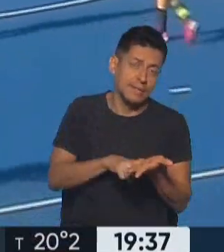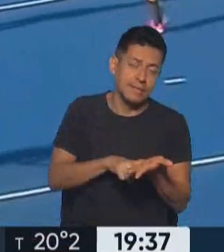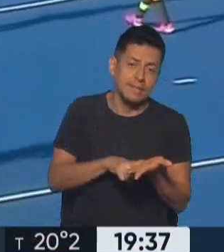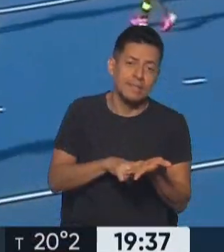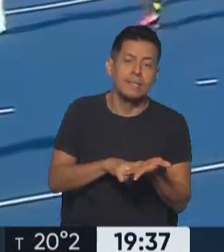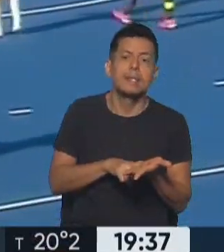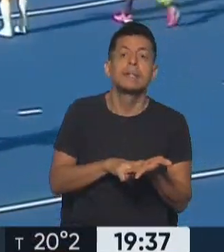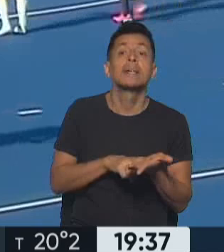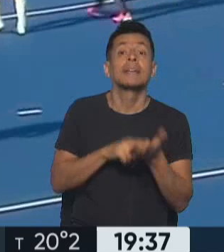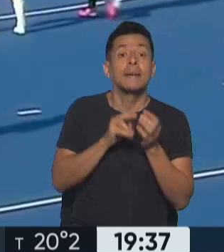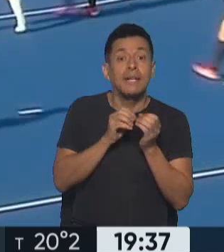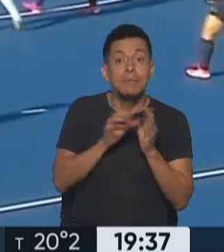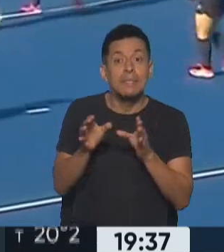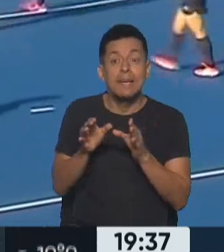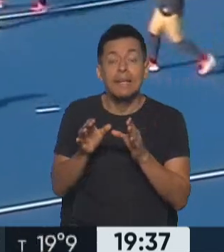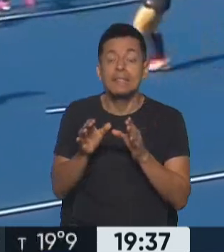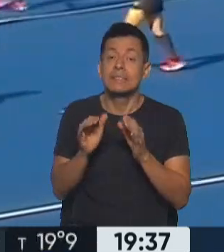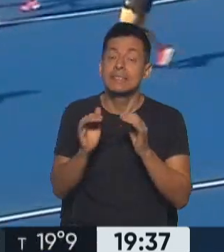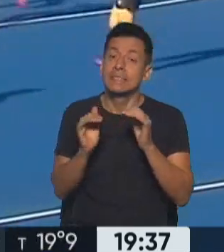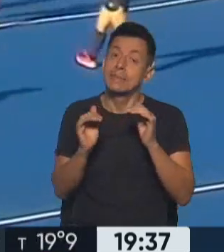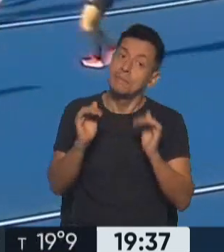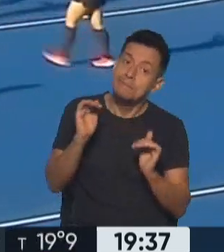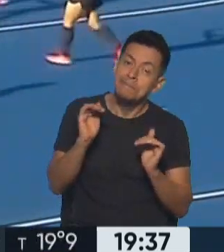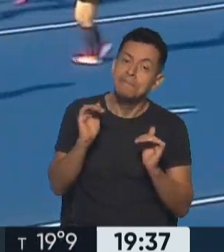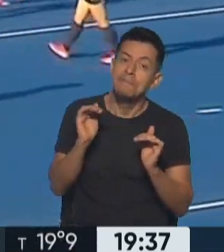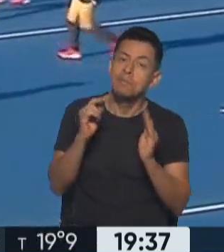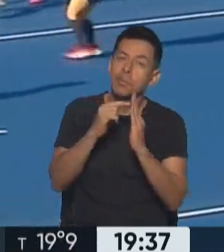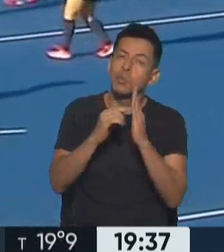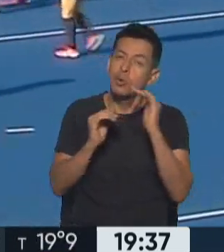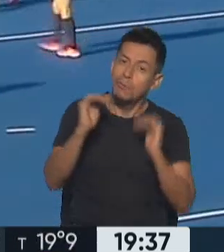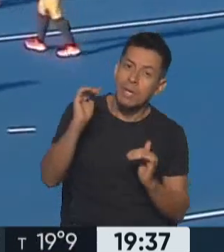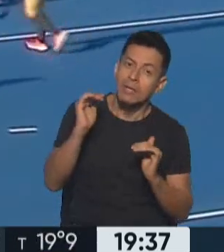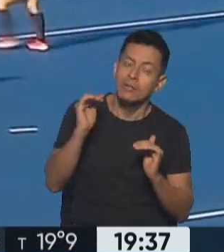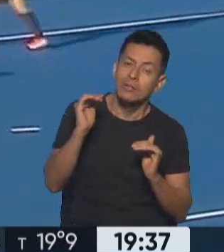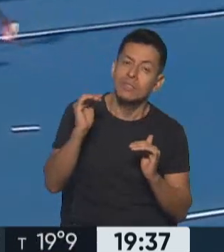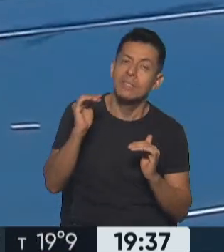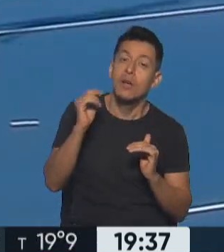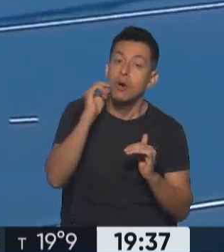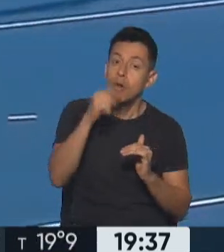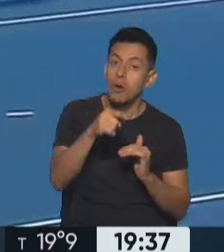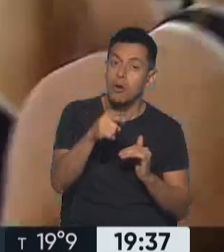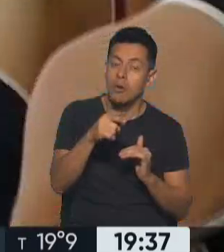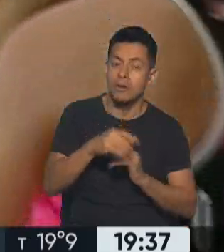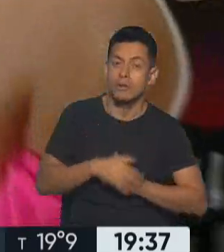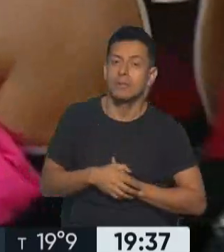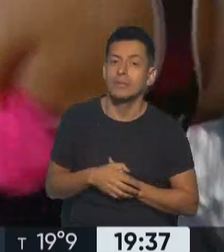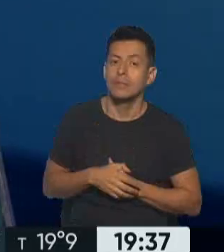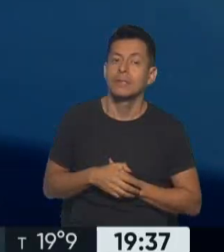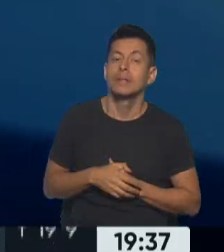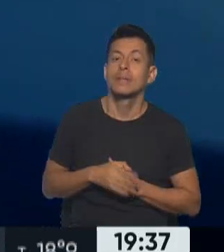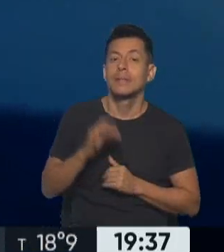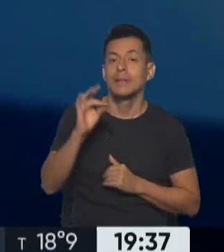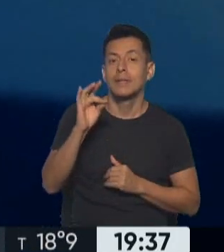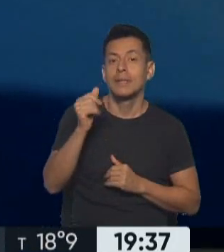de empezar abajo en el marcador con este gol que conseguía